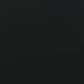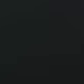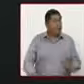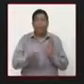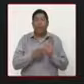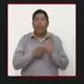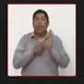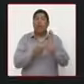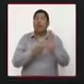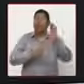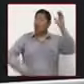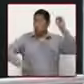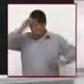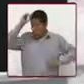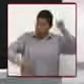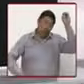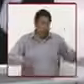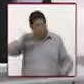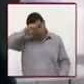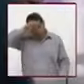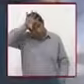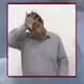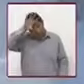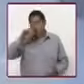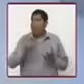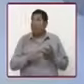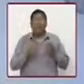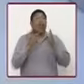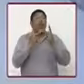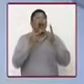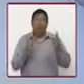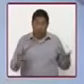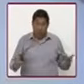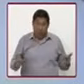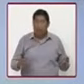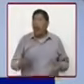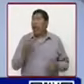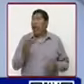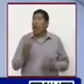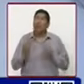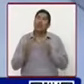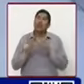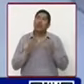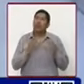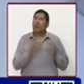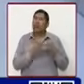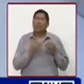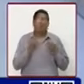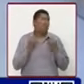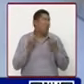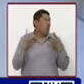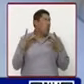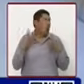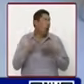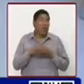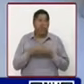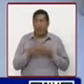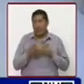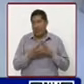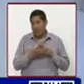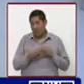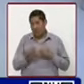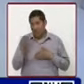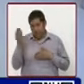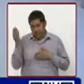Bueno, le mostramos Oruro, Tarija y ahora nos toca Potosí, porque si hay una ciudad llena de historia, esa seguro que es la Villa Imperial.